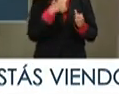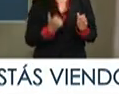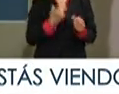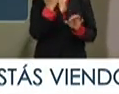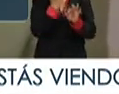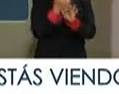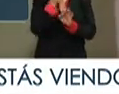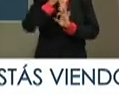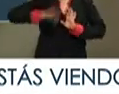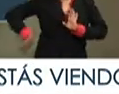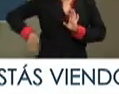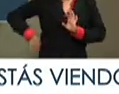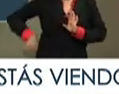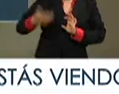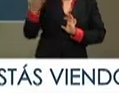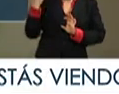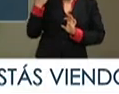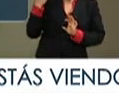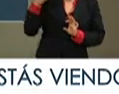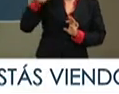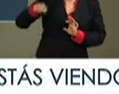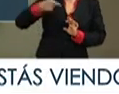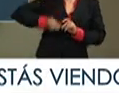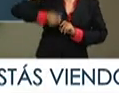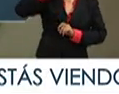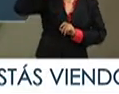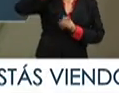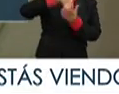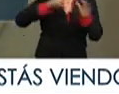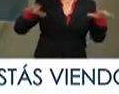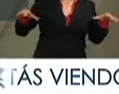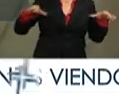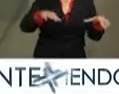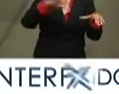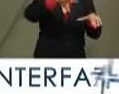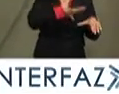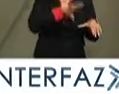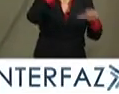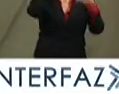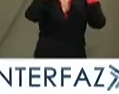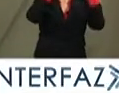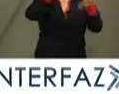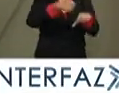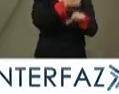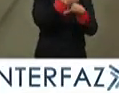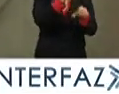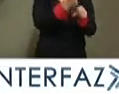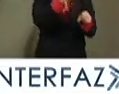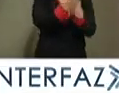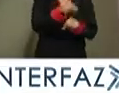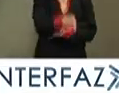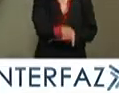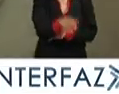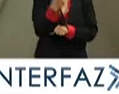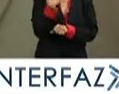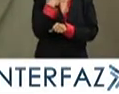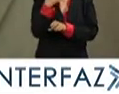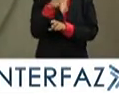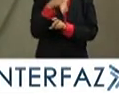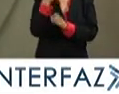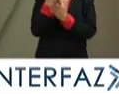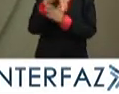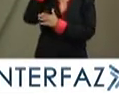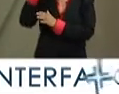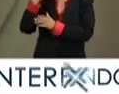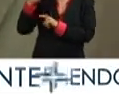porque, como lo comentaban hace un momento, es la primera sede en donde se presenta la exposición, incluso de la